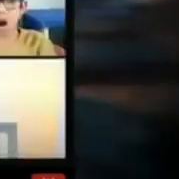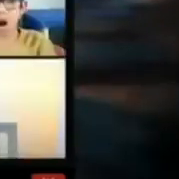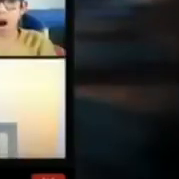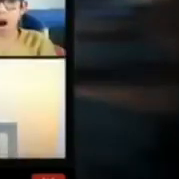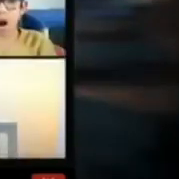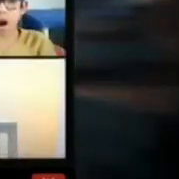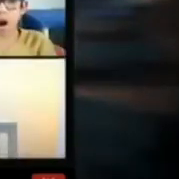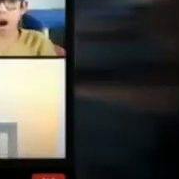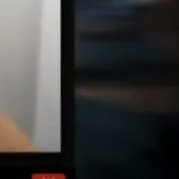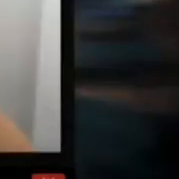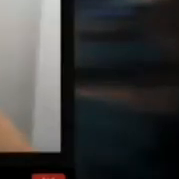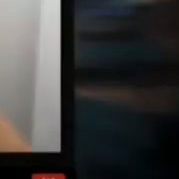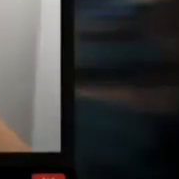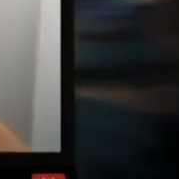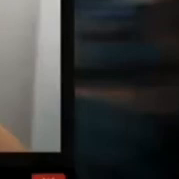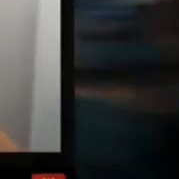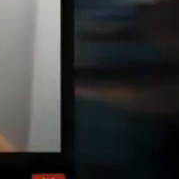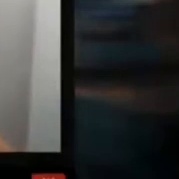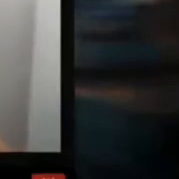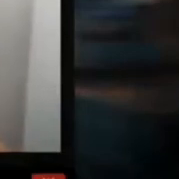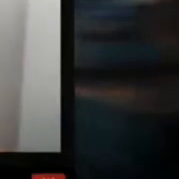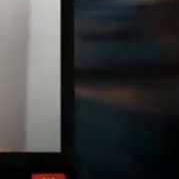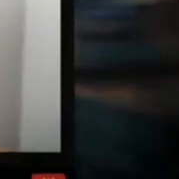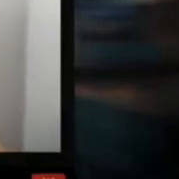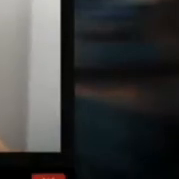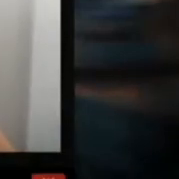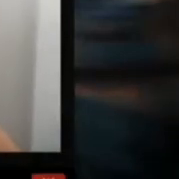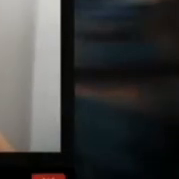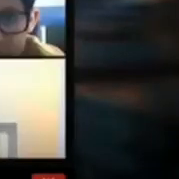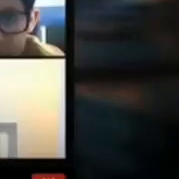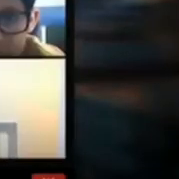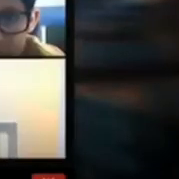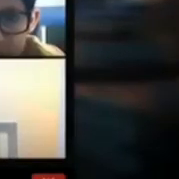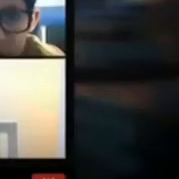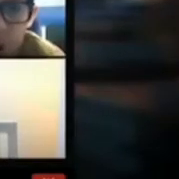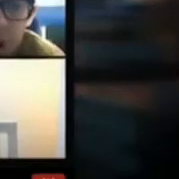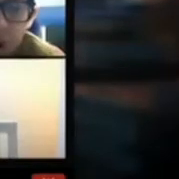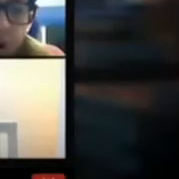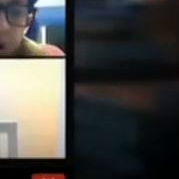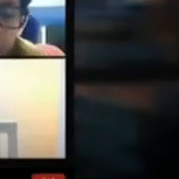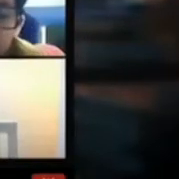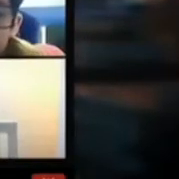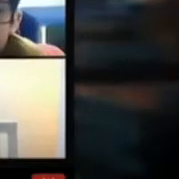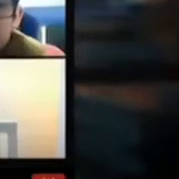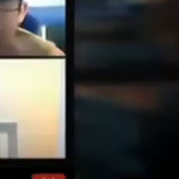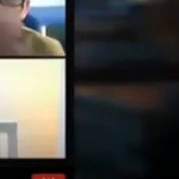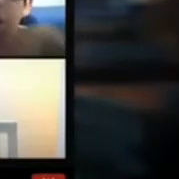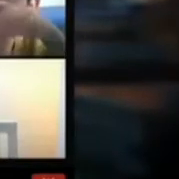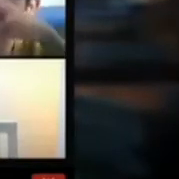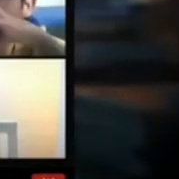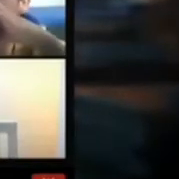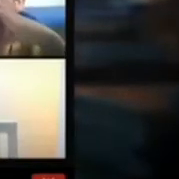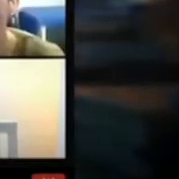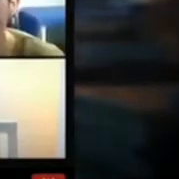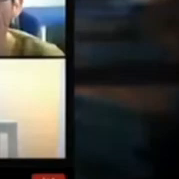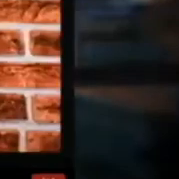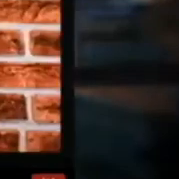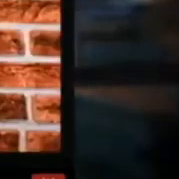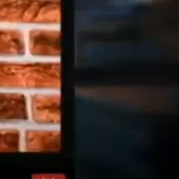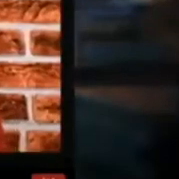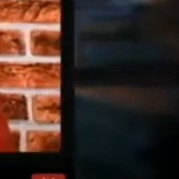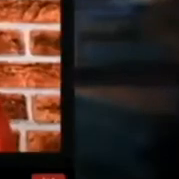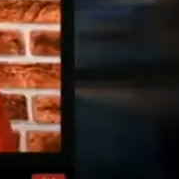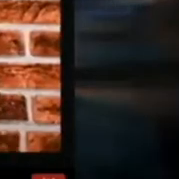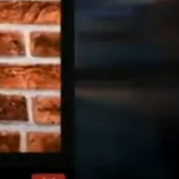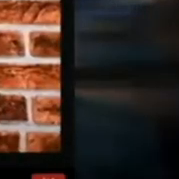soldados. Profesora, pero no que no se podría salir. Pero sí podemos abrir las puertas de nuestra imaginación